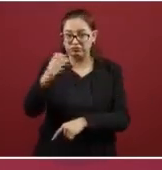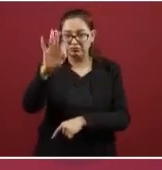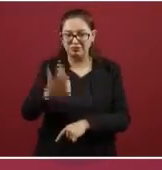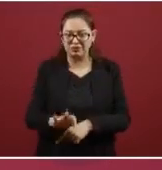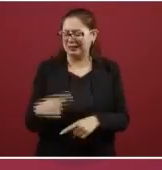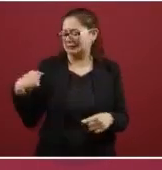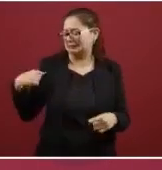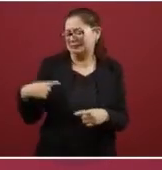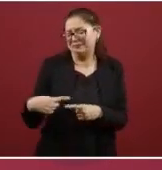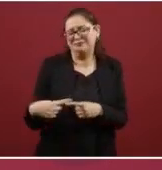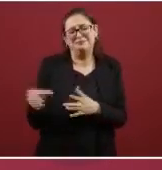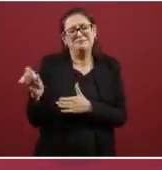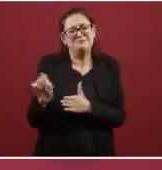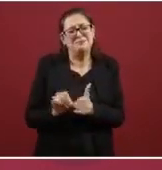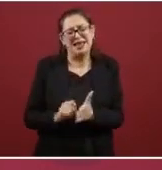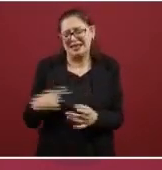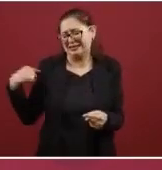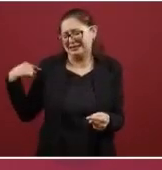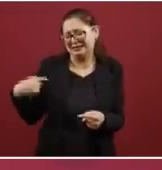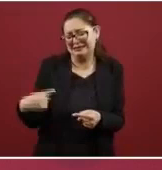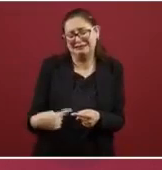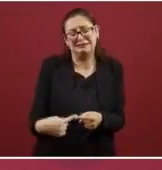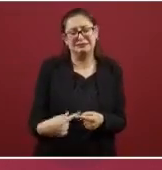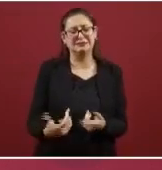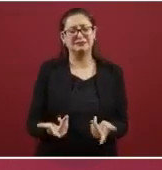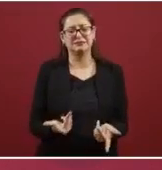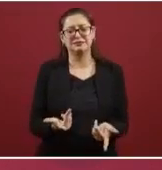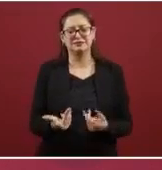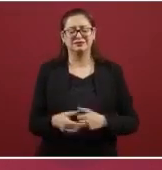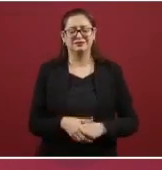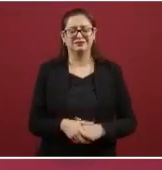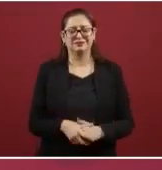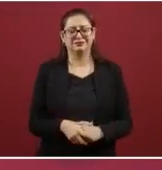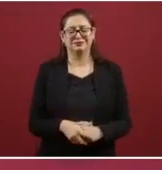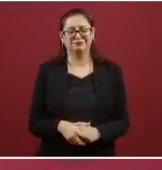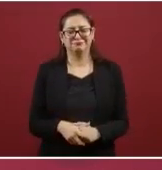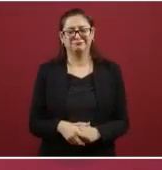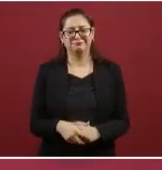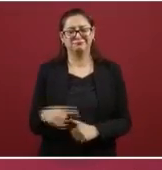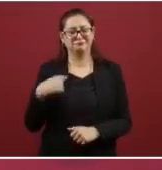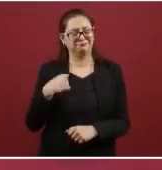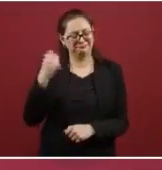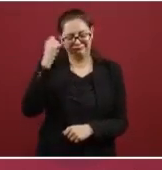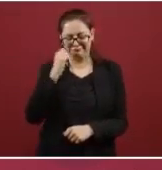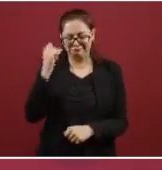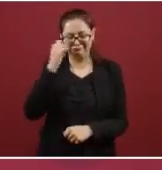Llevamos unos meses, siempre digo que todavía no